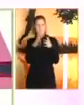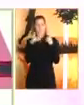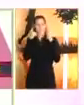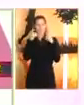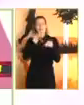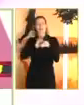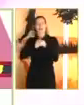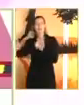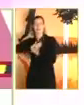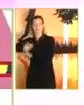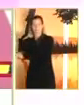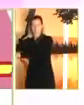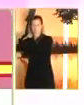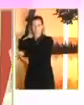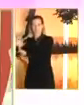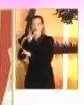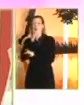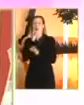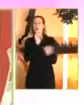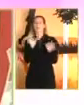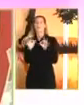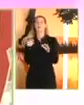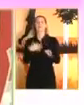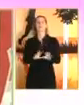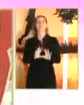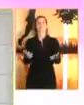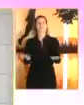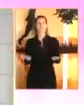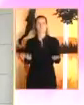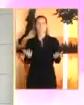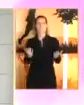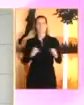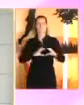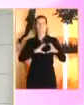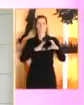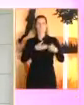para luego. Y ya tenemos preparadas, muy bien,